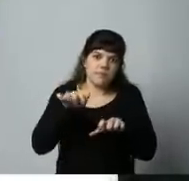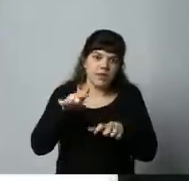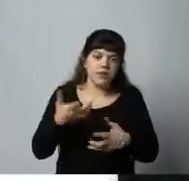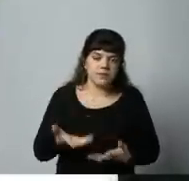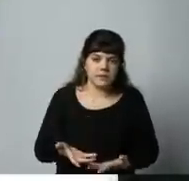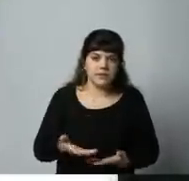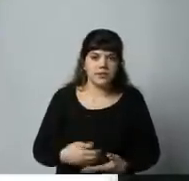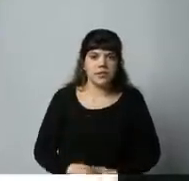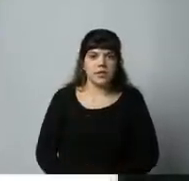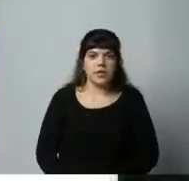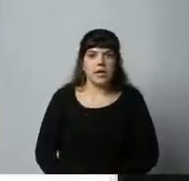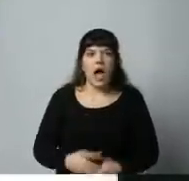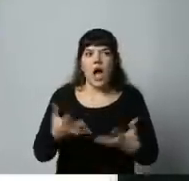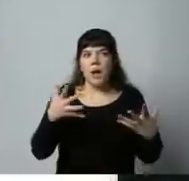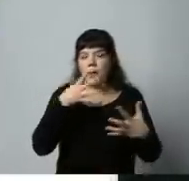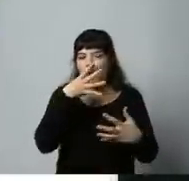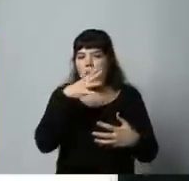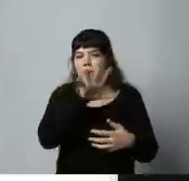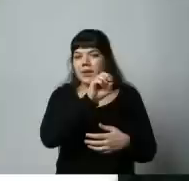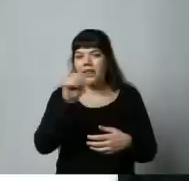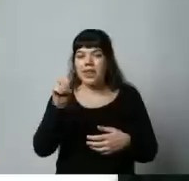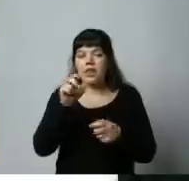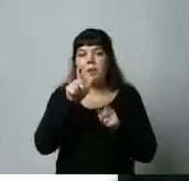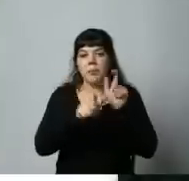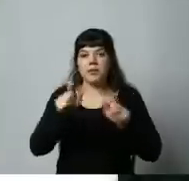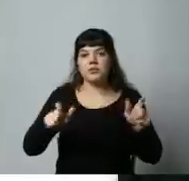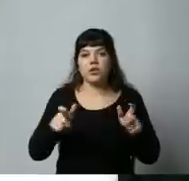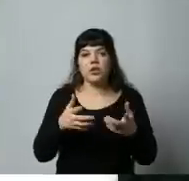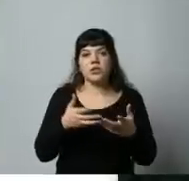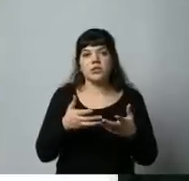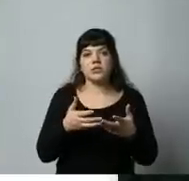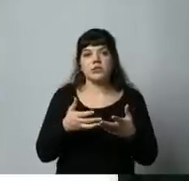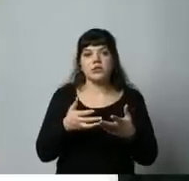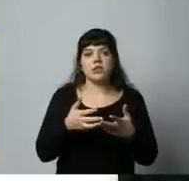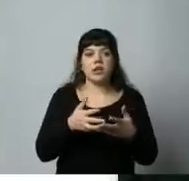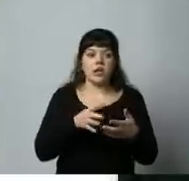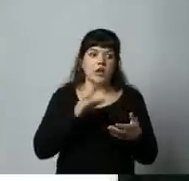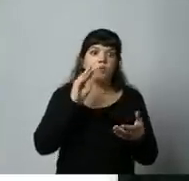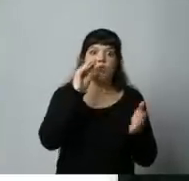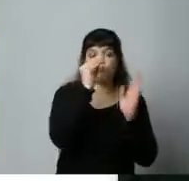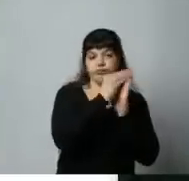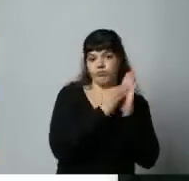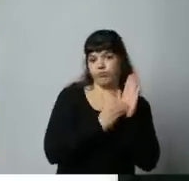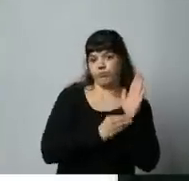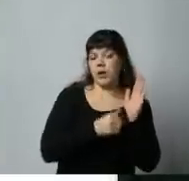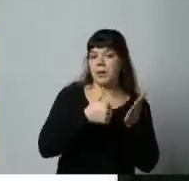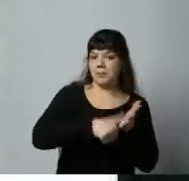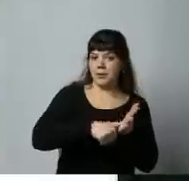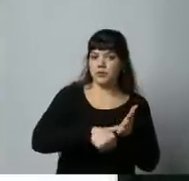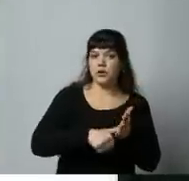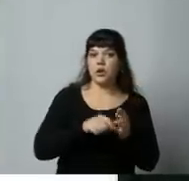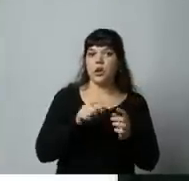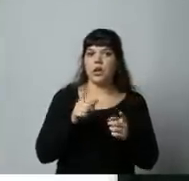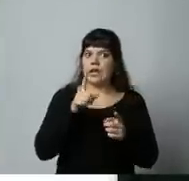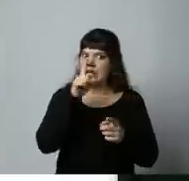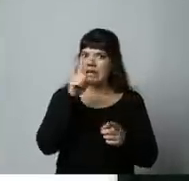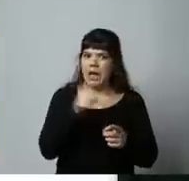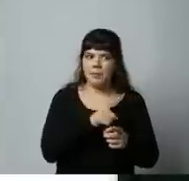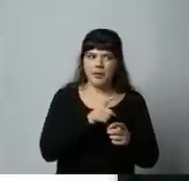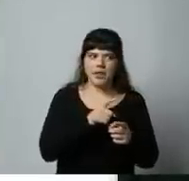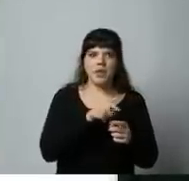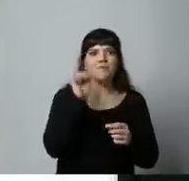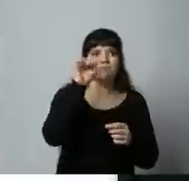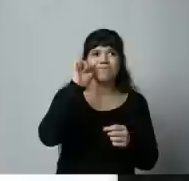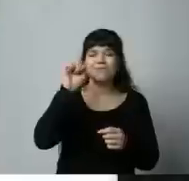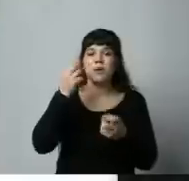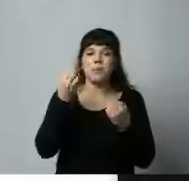pensiones 4500 personas registradas en pensiones hicimos rápidamente un censo